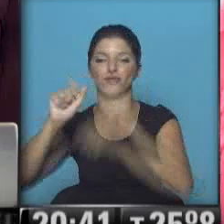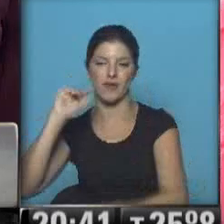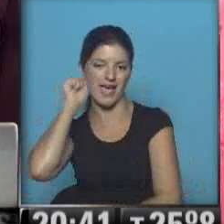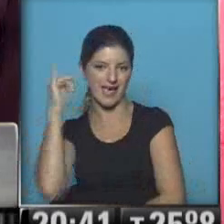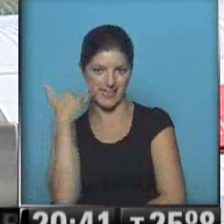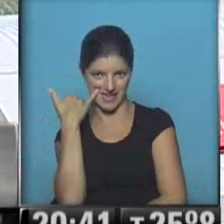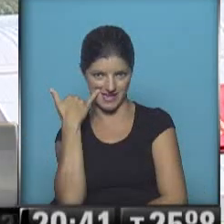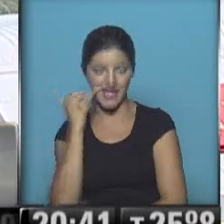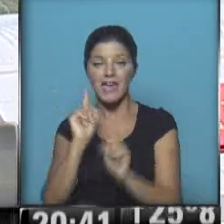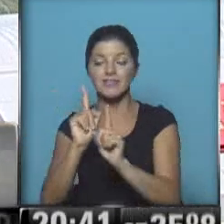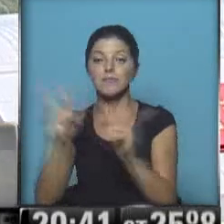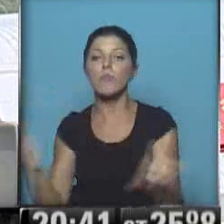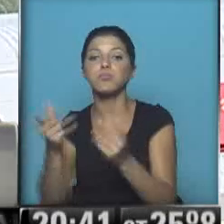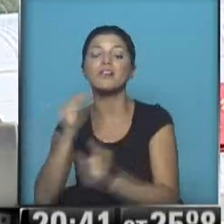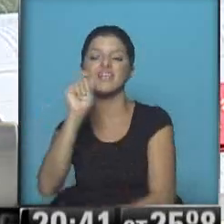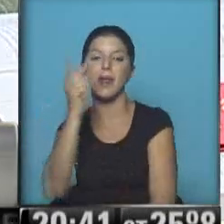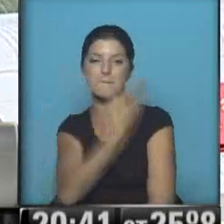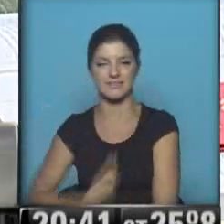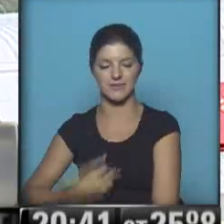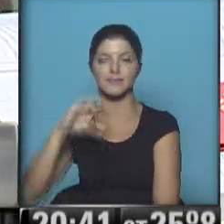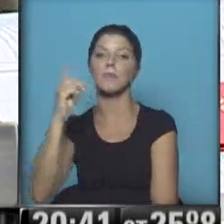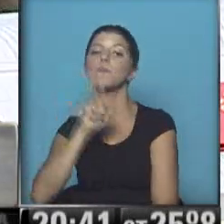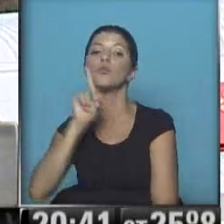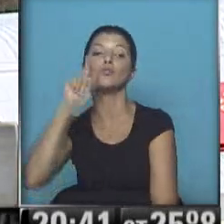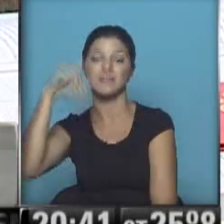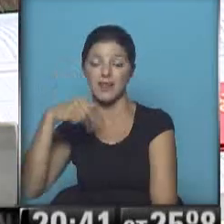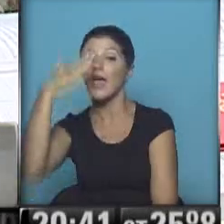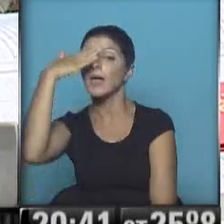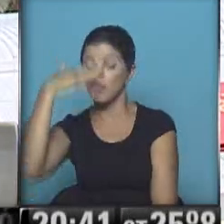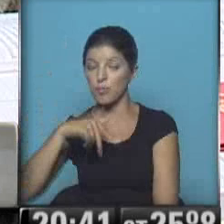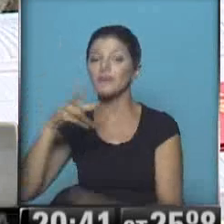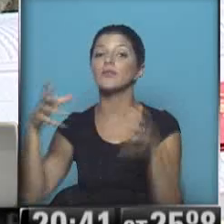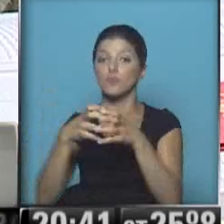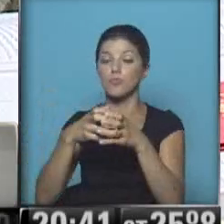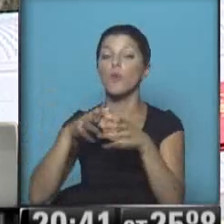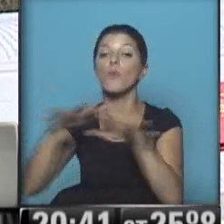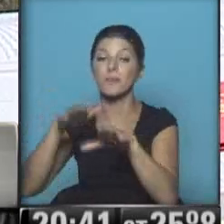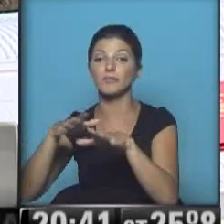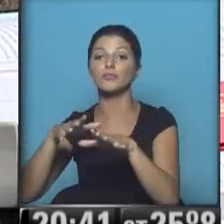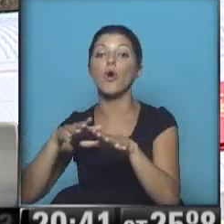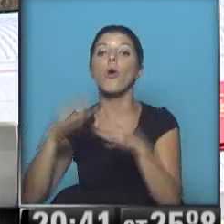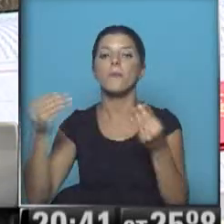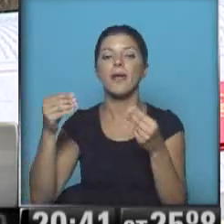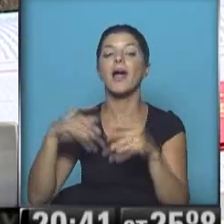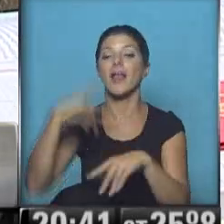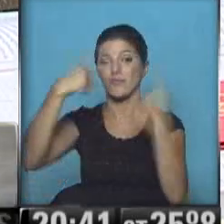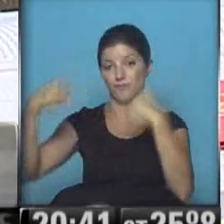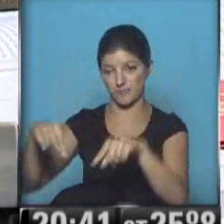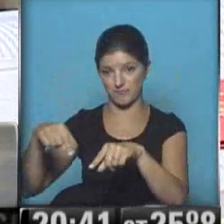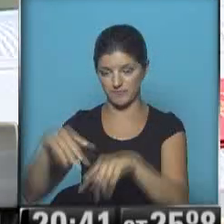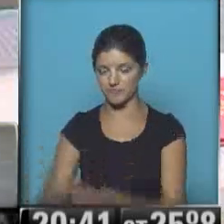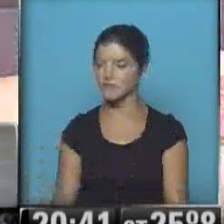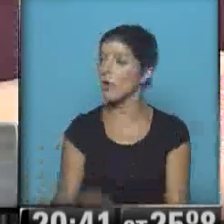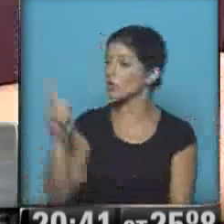principales impulsores fue el propio Putin, que en la práctica ilegalizó al movimiento ruso de la diversidad sexual. ¿Tienes miedo de volver a